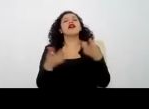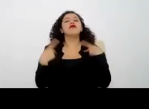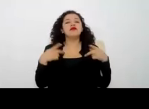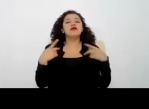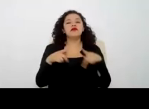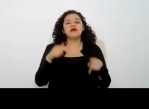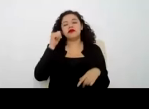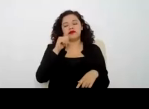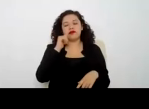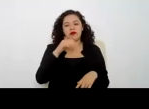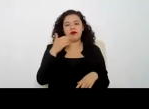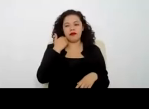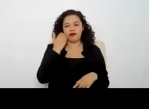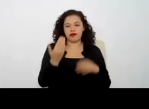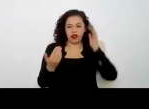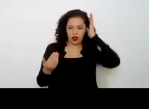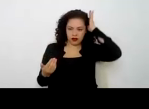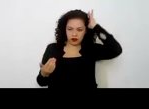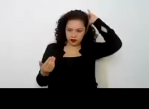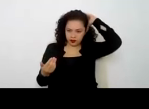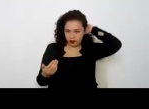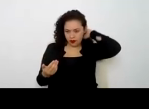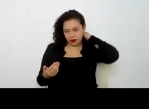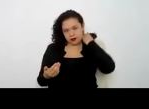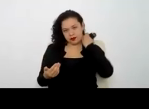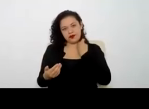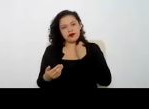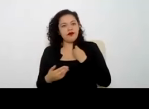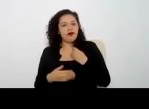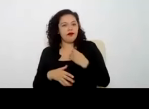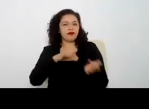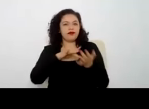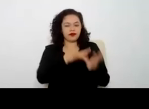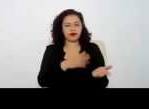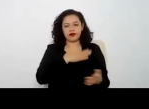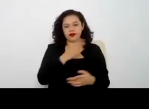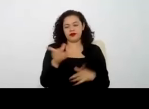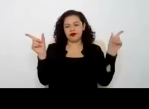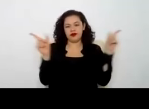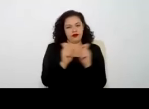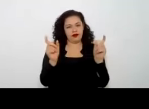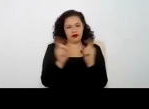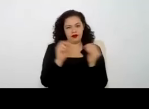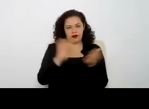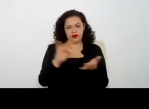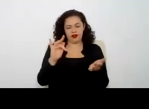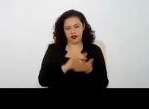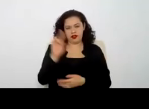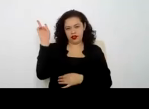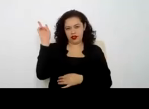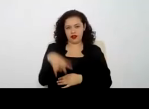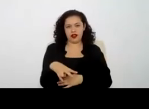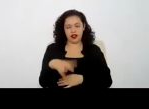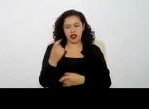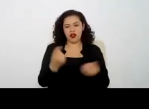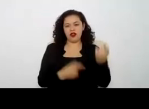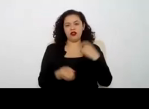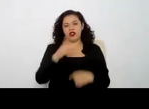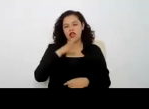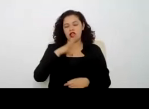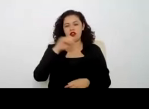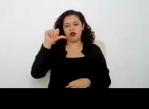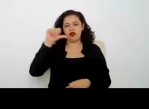dispuesta a darles una mano. Así que bueno, eso es todo, muchas gracias. De verdad, si alguno de ustedes que está hoy